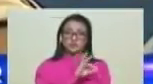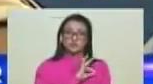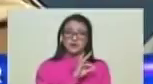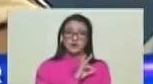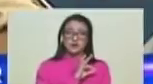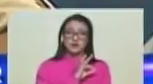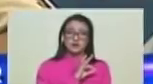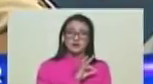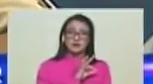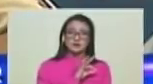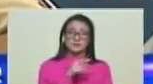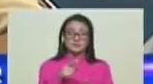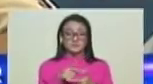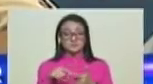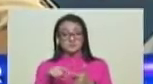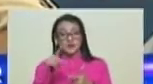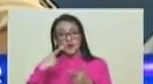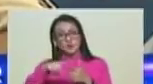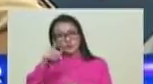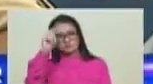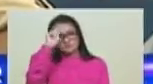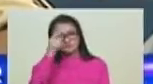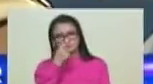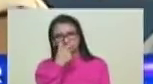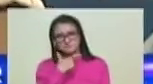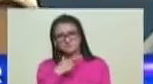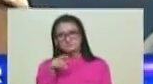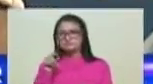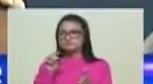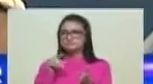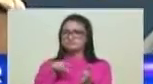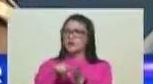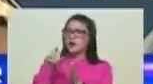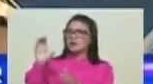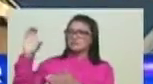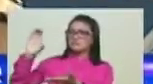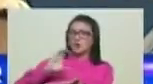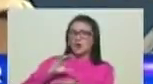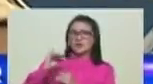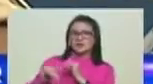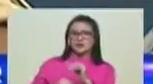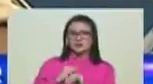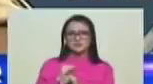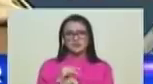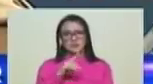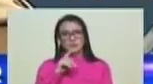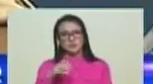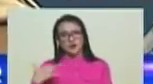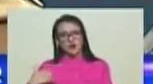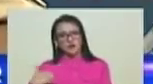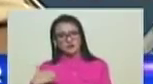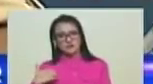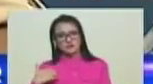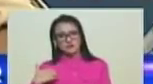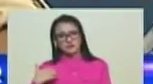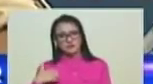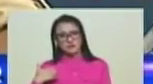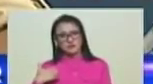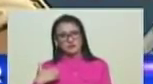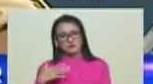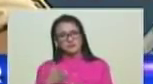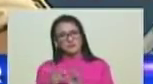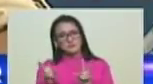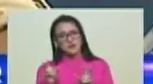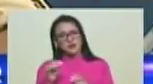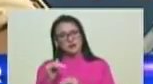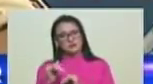candidato desmoronado ofrecía ir al Fondo Monetario Internacional, que le pregunte a los argentinos cómo está la cosa ahorita, con la cosa del Fondo Monetario